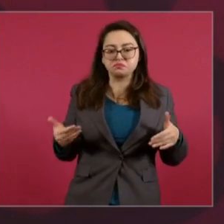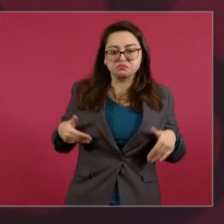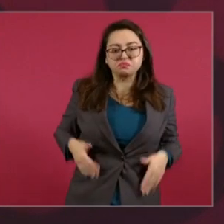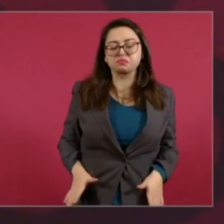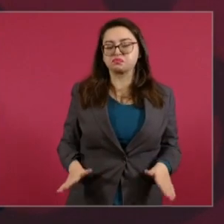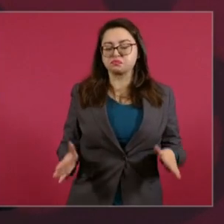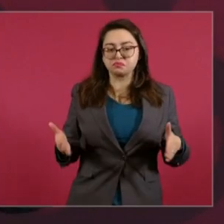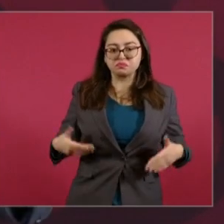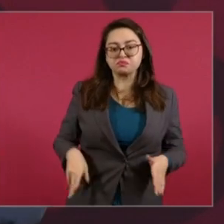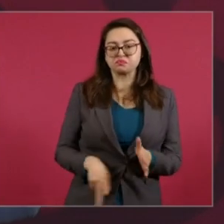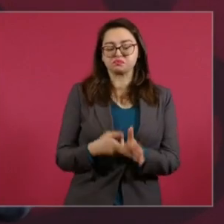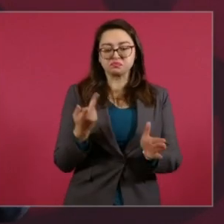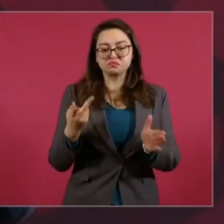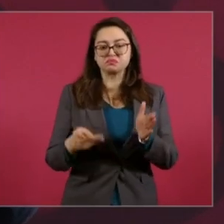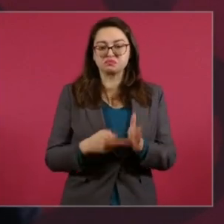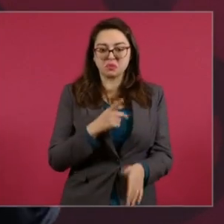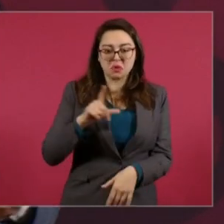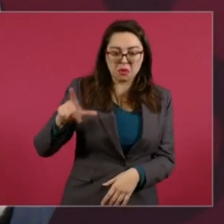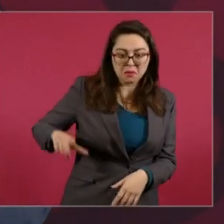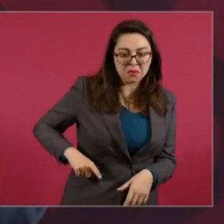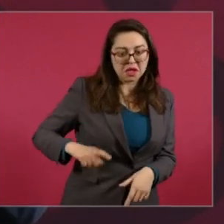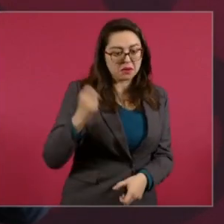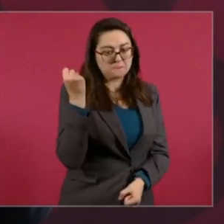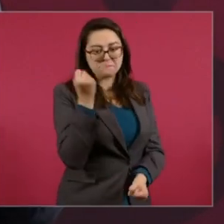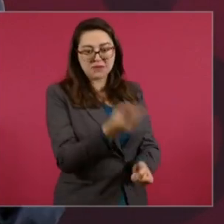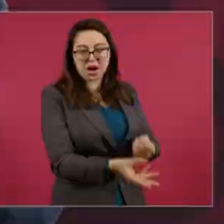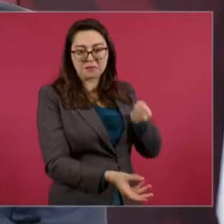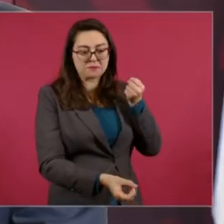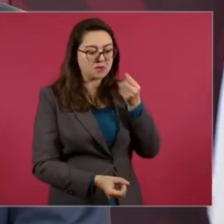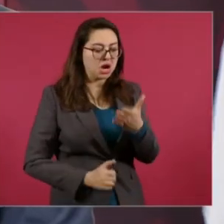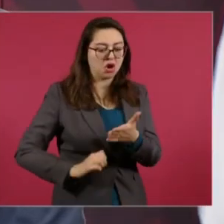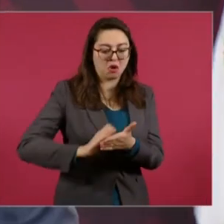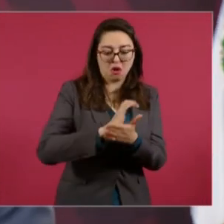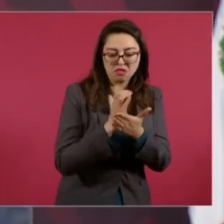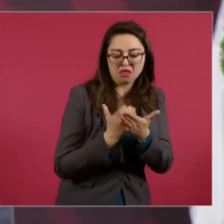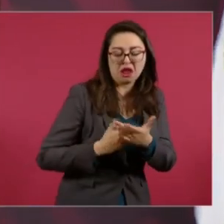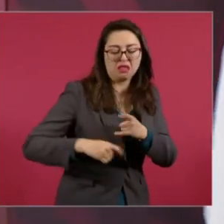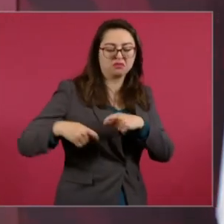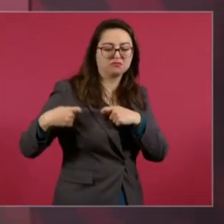pues que recibían contratos, ¿no? Leoninos,